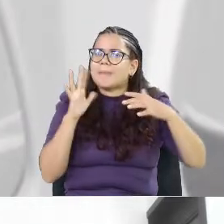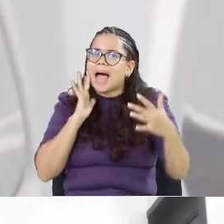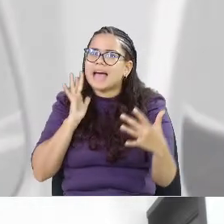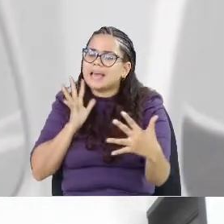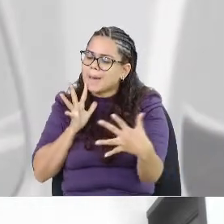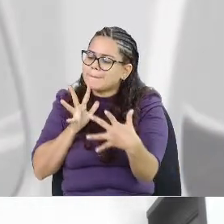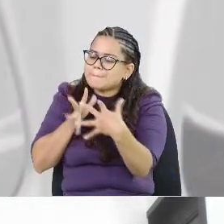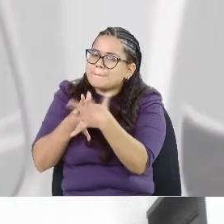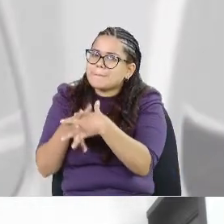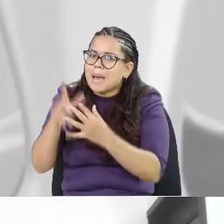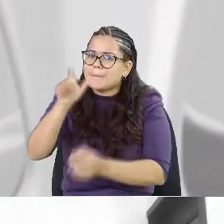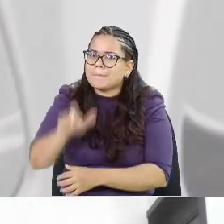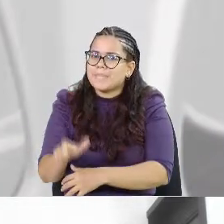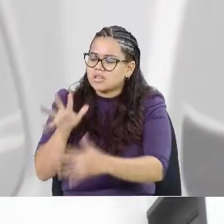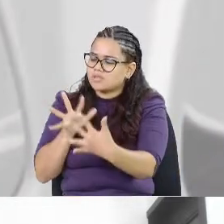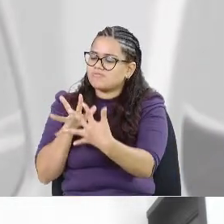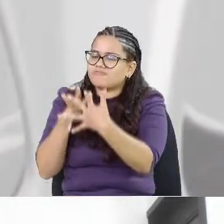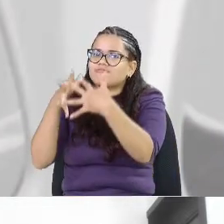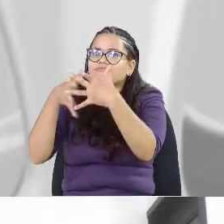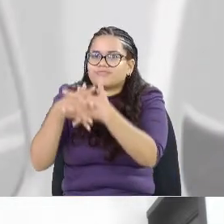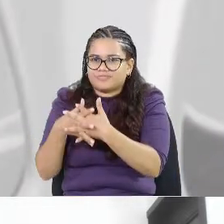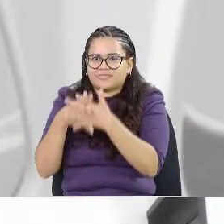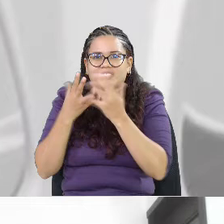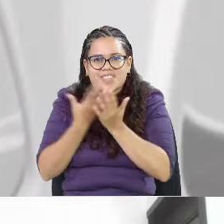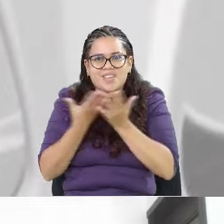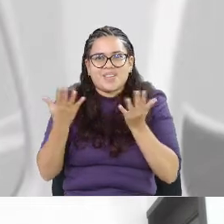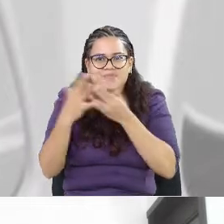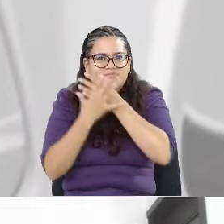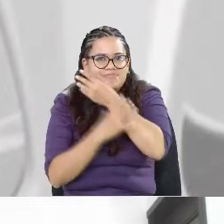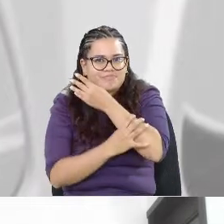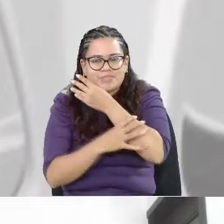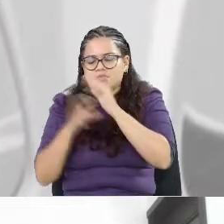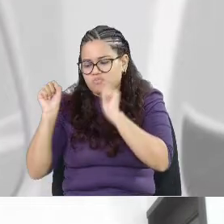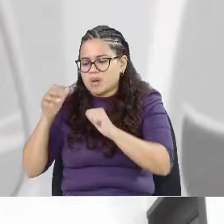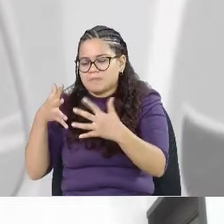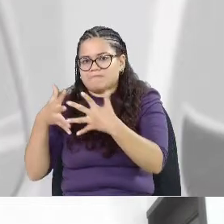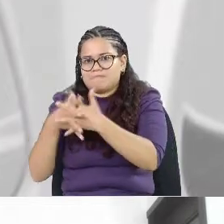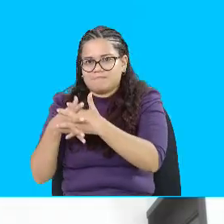empatizar con el usuario, con la persona que lo está usando día a día.